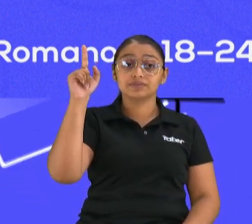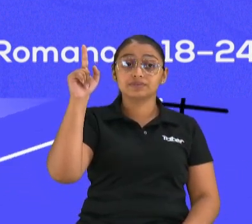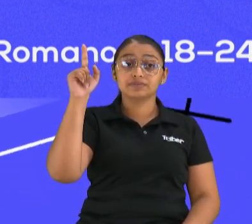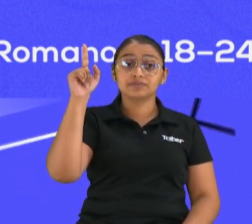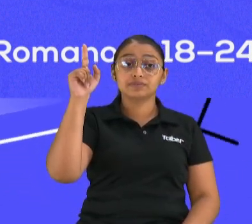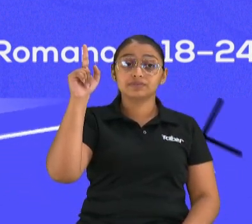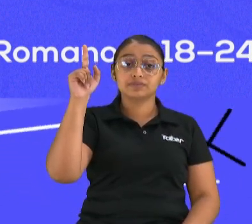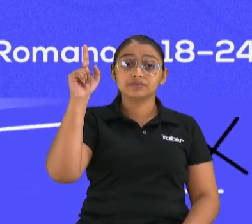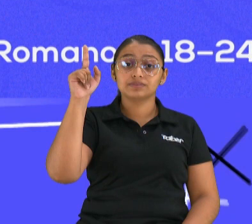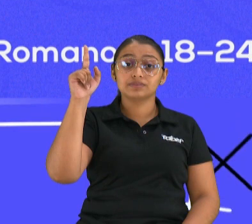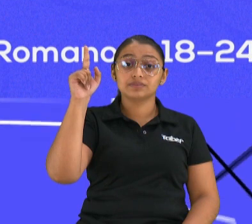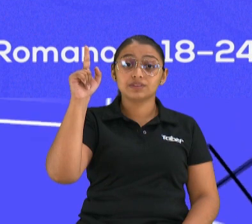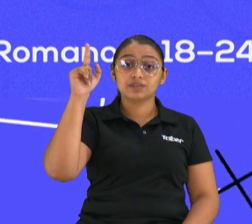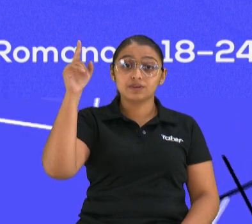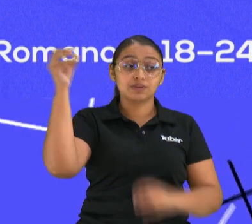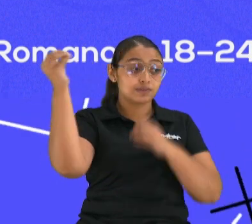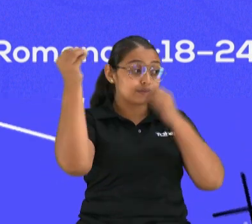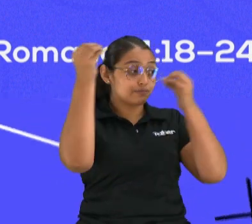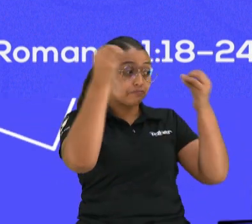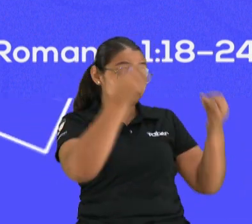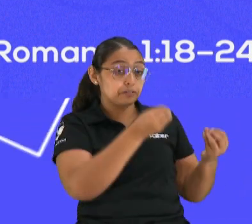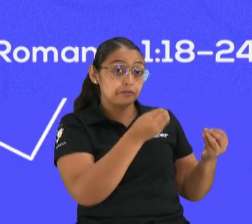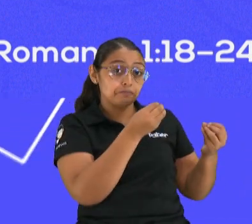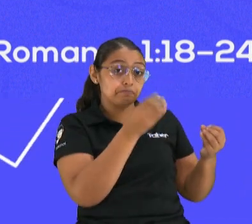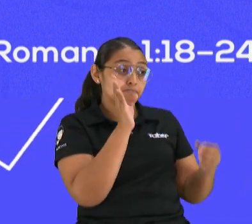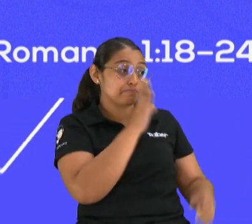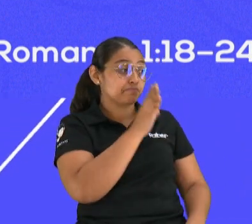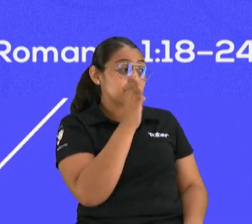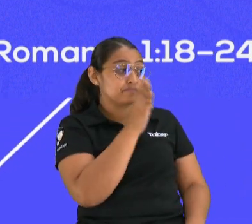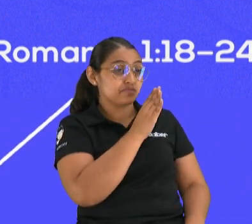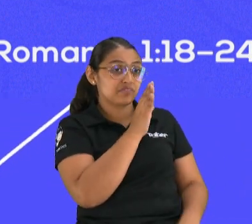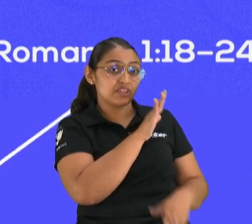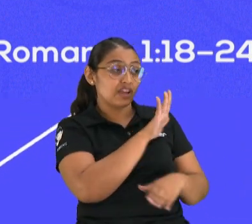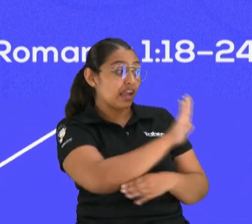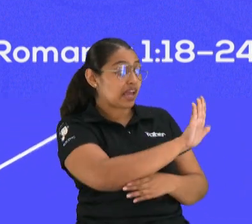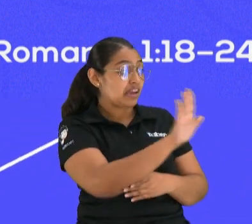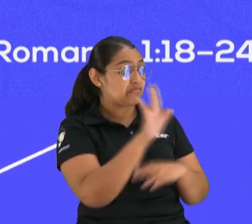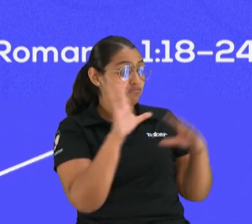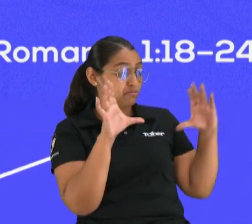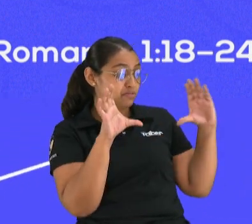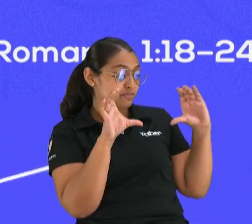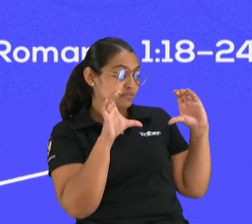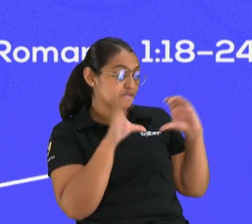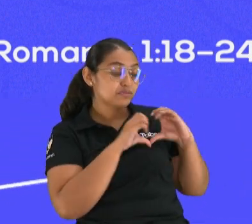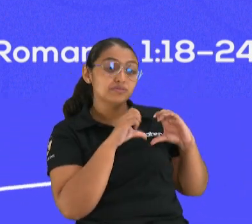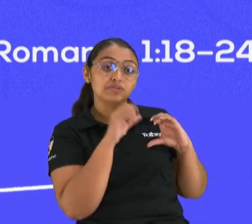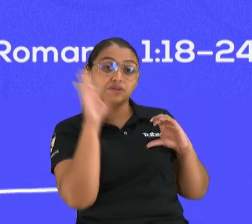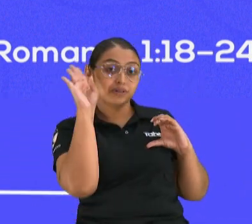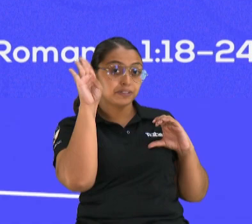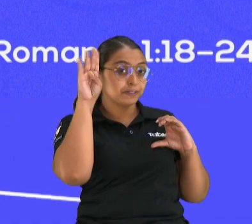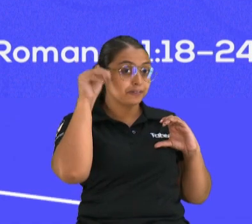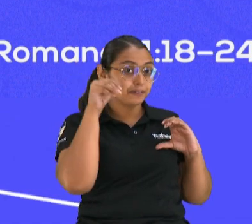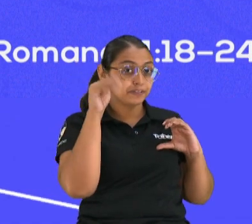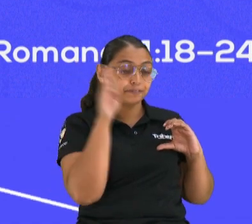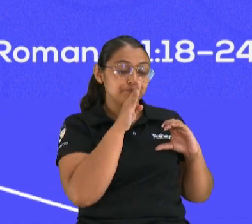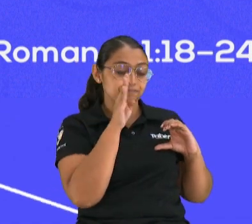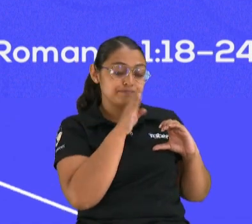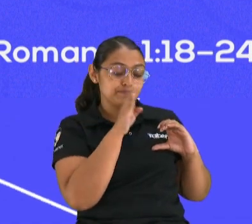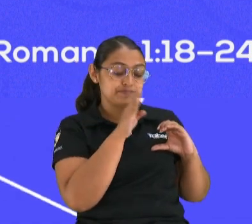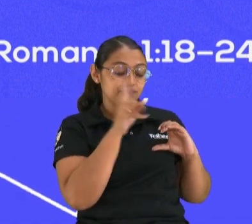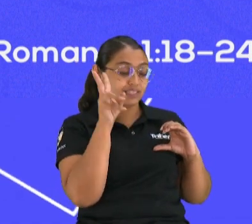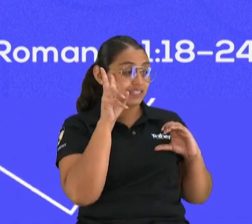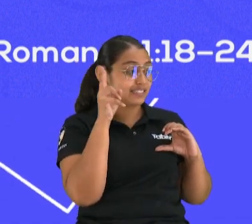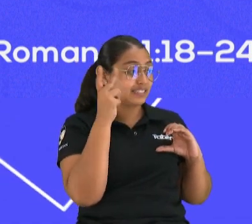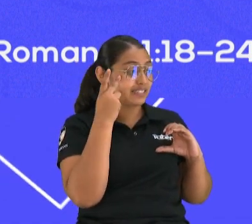hay inmundicia en las concupiscencias de sus corazones de modo que deshorraron entre